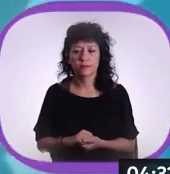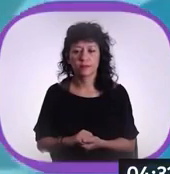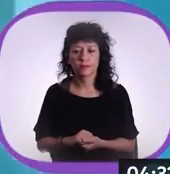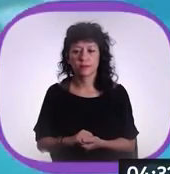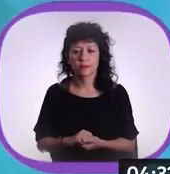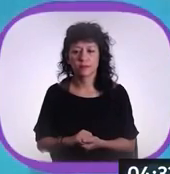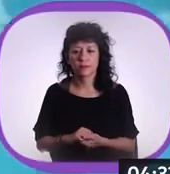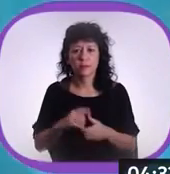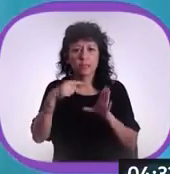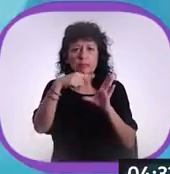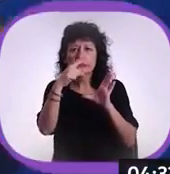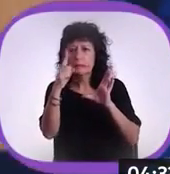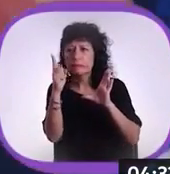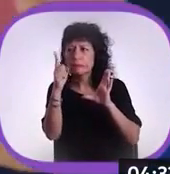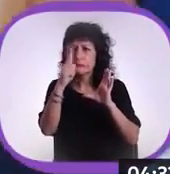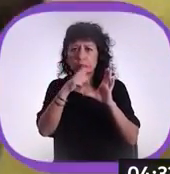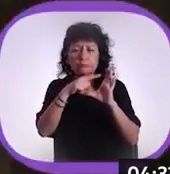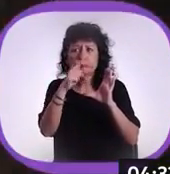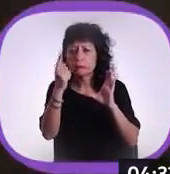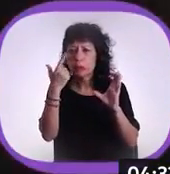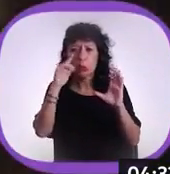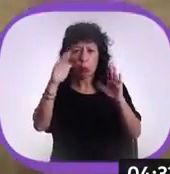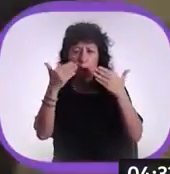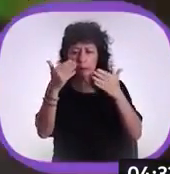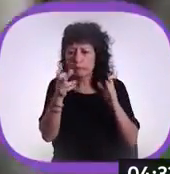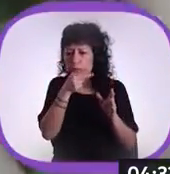¡Mi radar no muestra ningún panel antigravedad abajo!